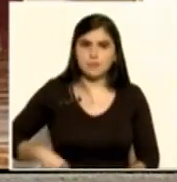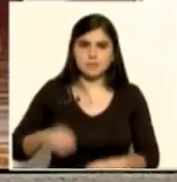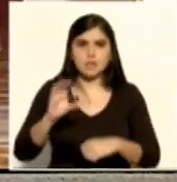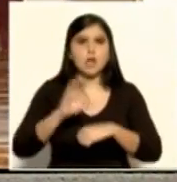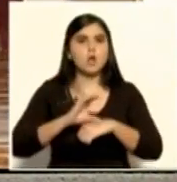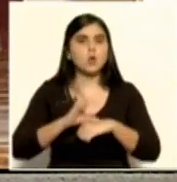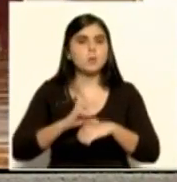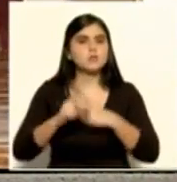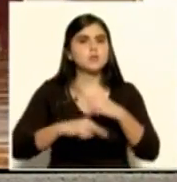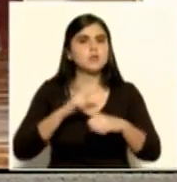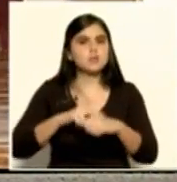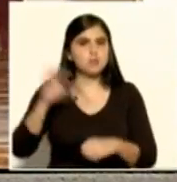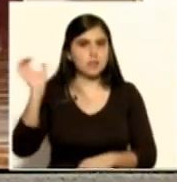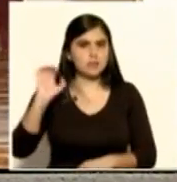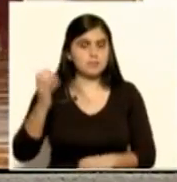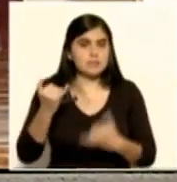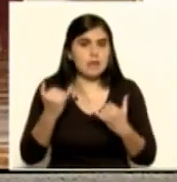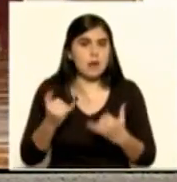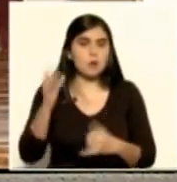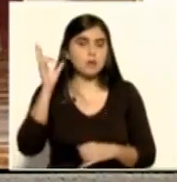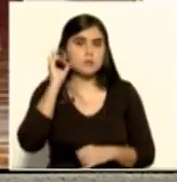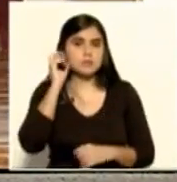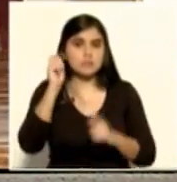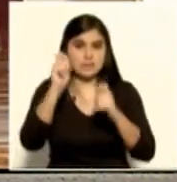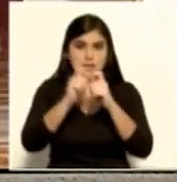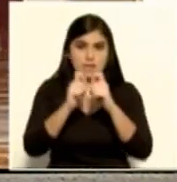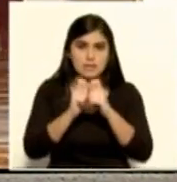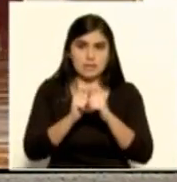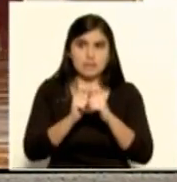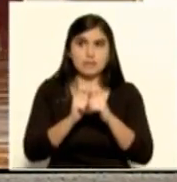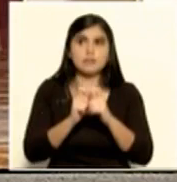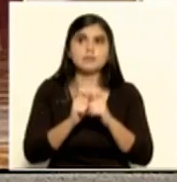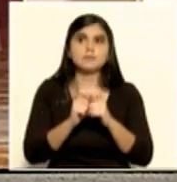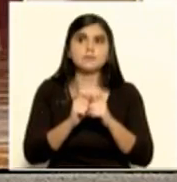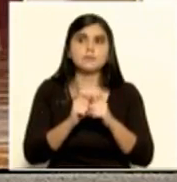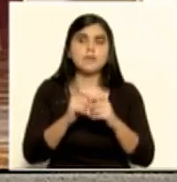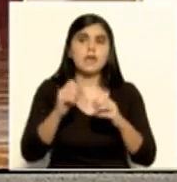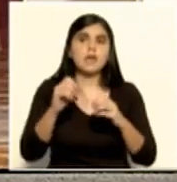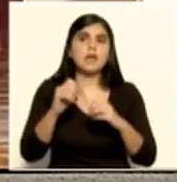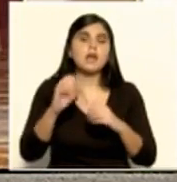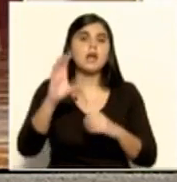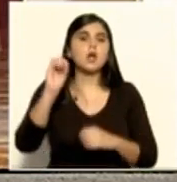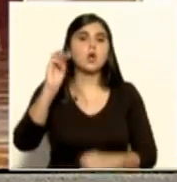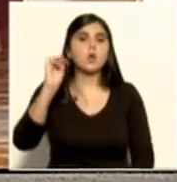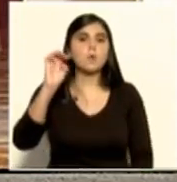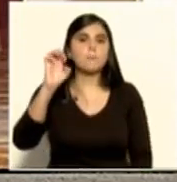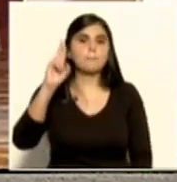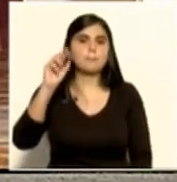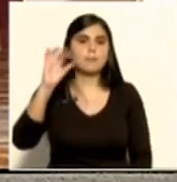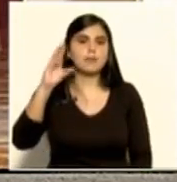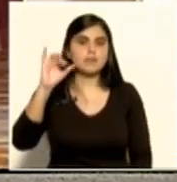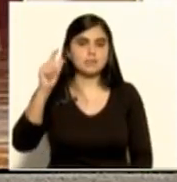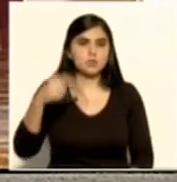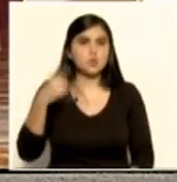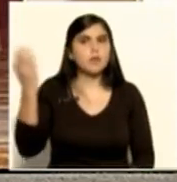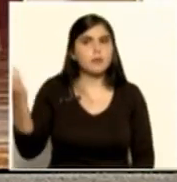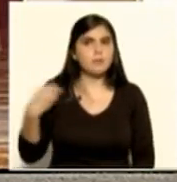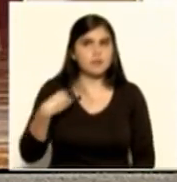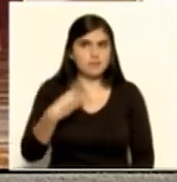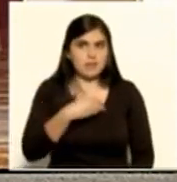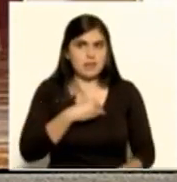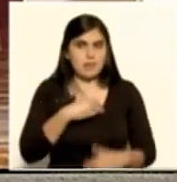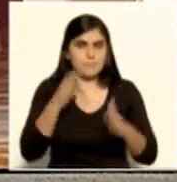Nacional de Emergencias. Vamos a escuchar el detalle sobre los comercios y la actividad económica por parte de doña Pilar Garrido, ministra